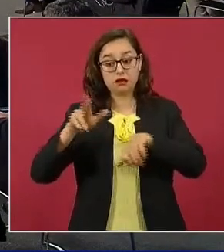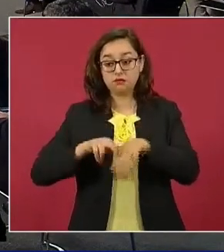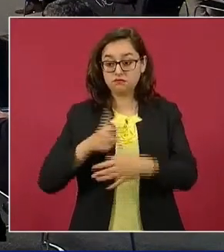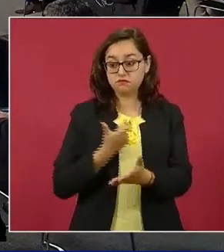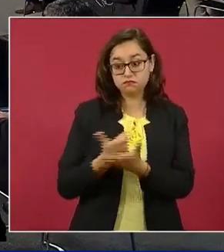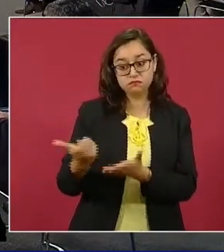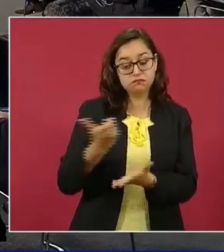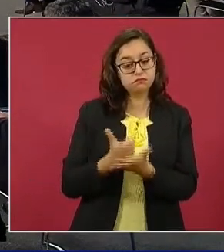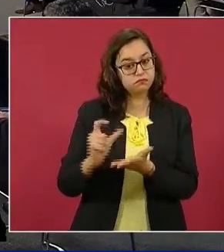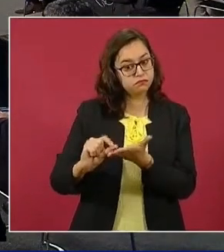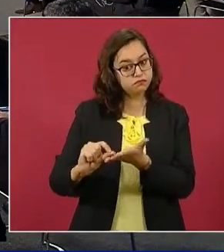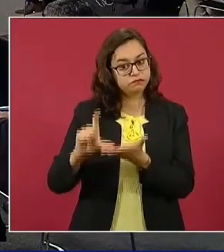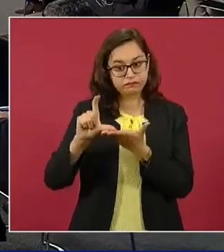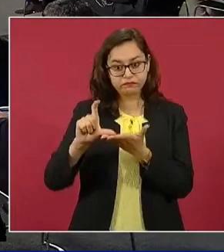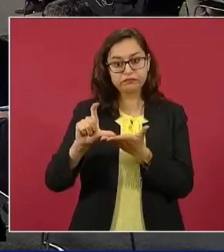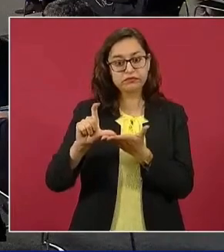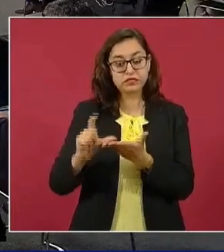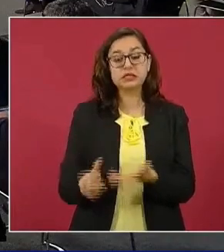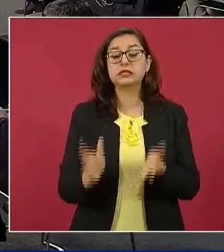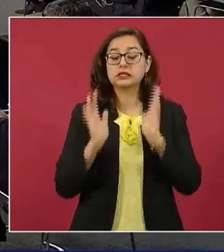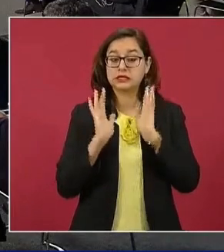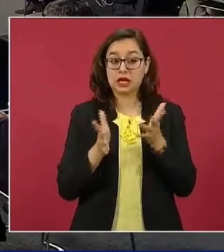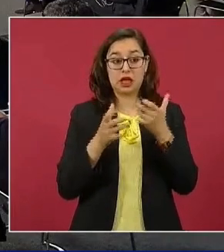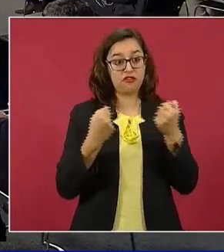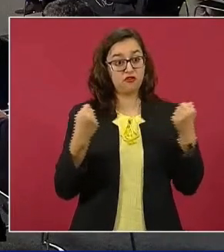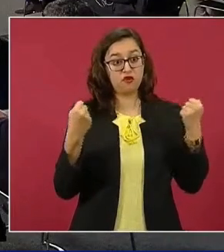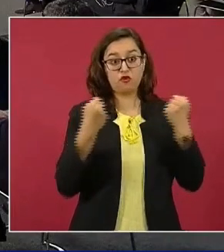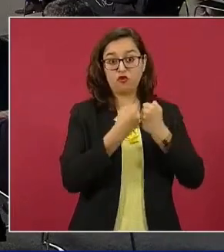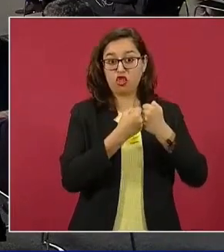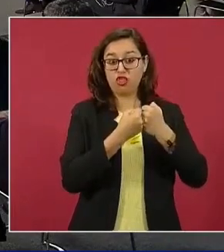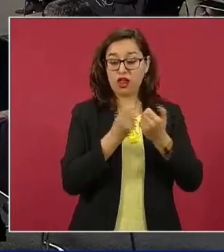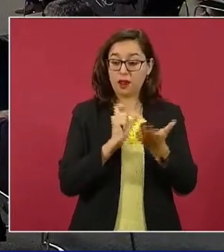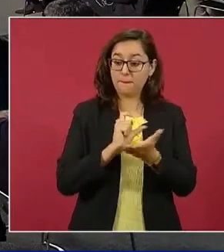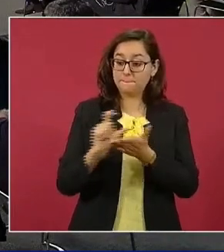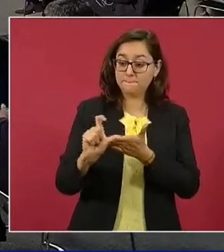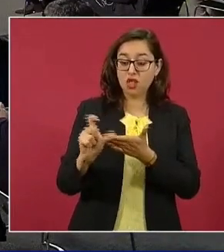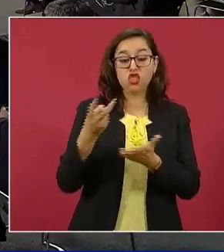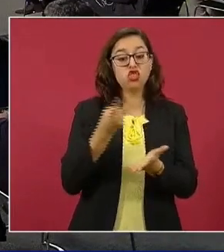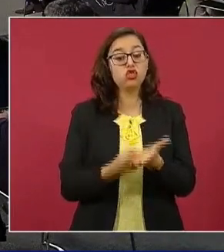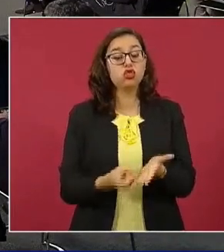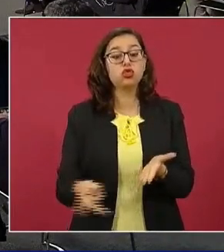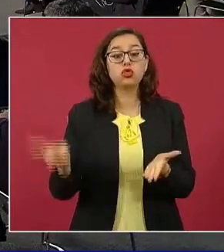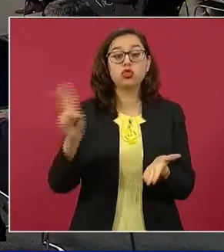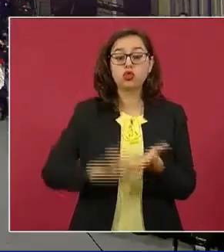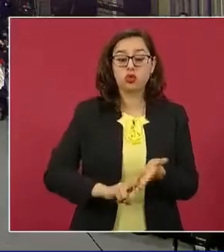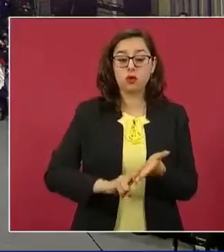Ya en toda la frontera el salario mínimo aumentó al doble